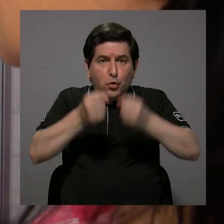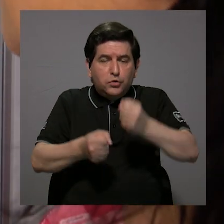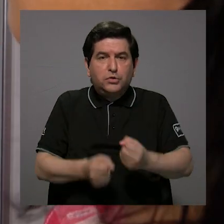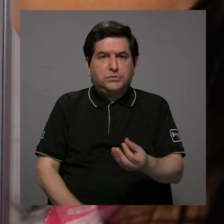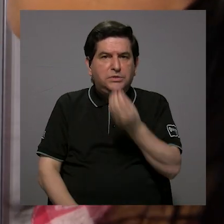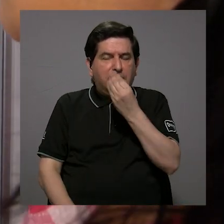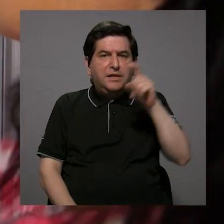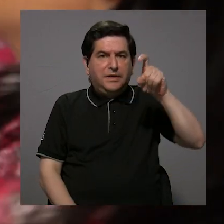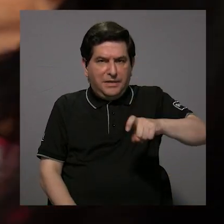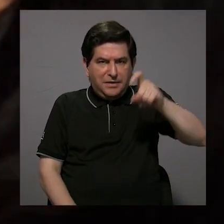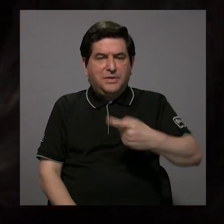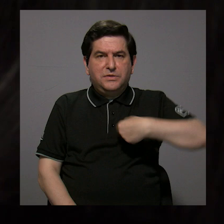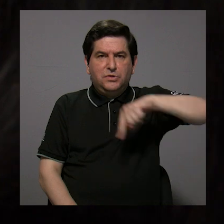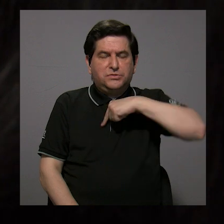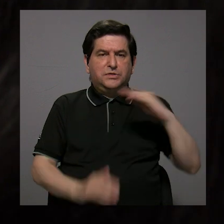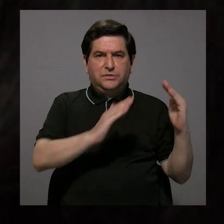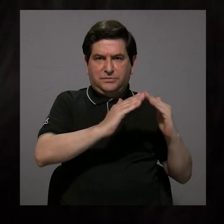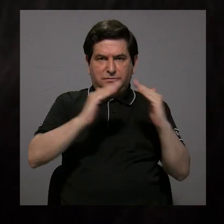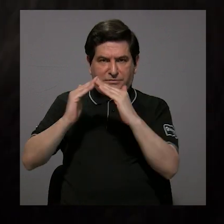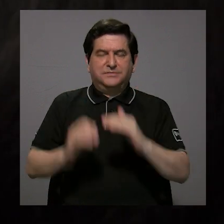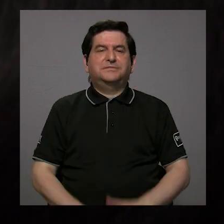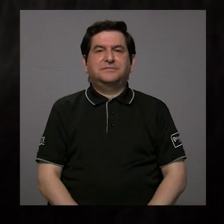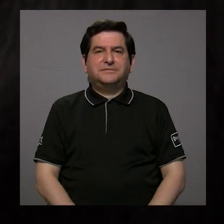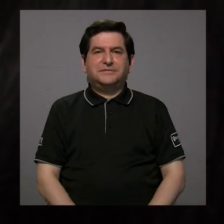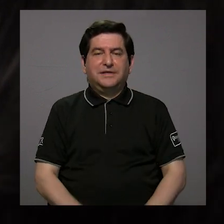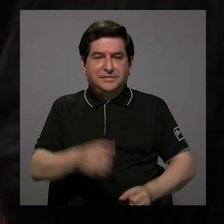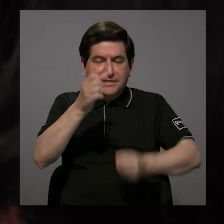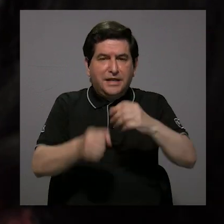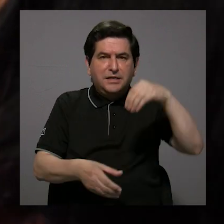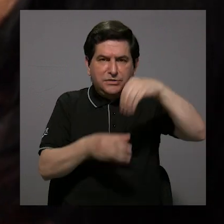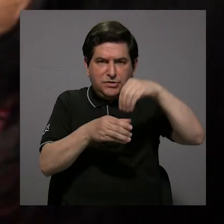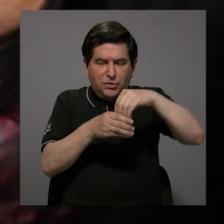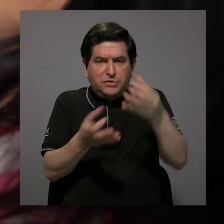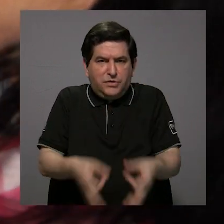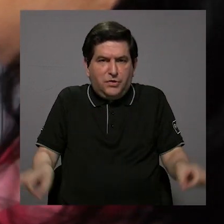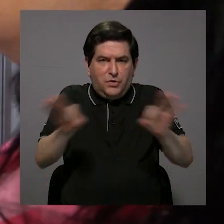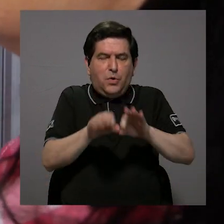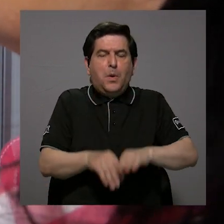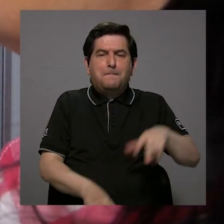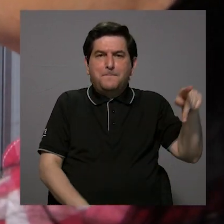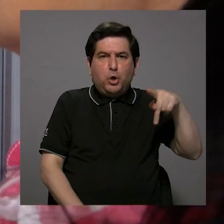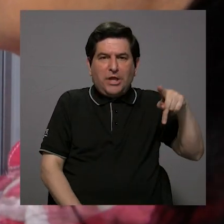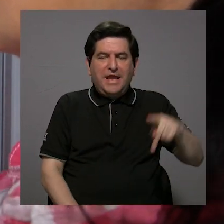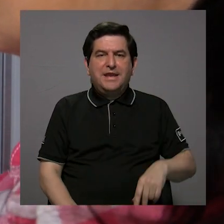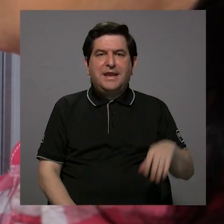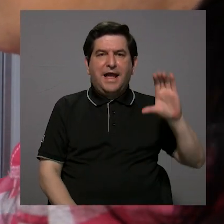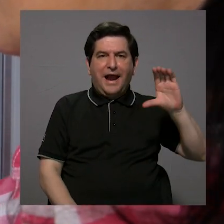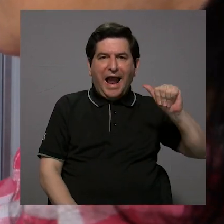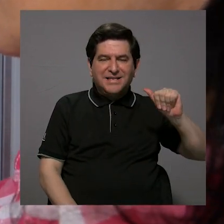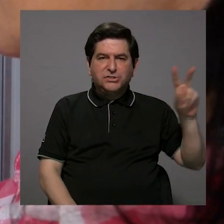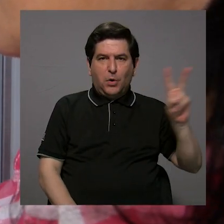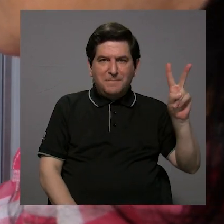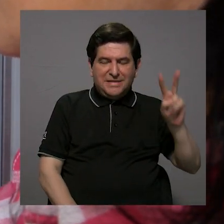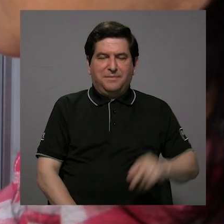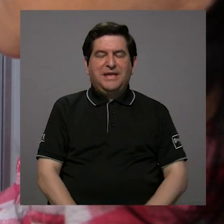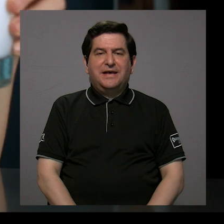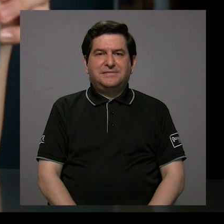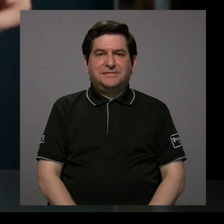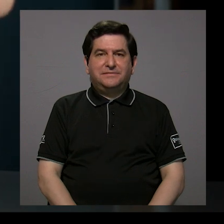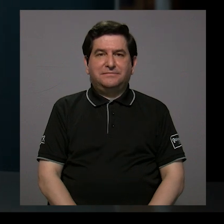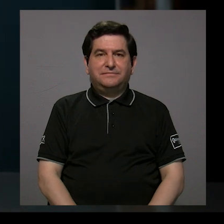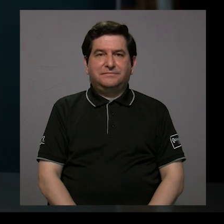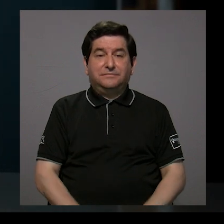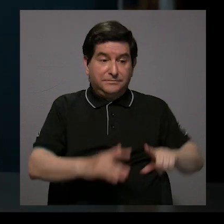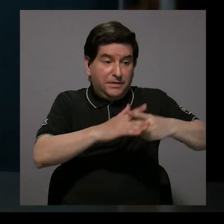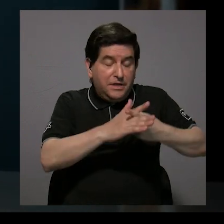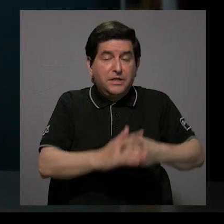Los lácteos son alimentos esenciales en nuestros hogares. La leche aporta gran cantidad de proteínas, calcio y vitaminas,